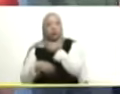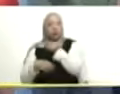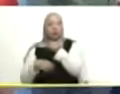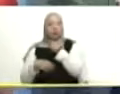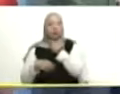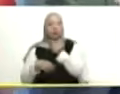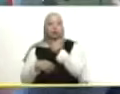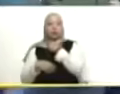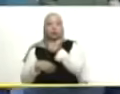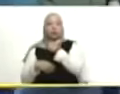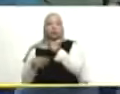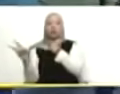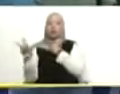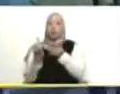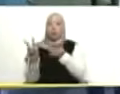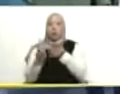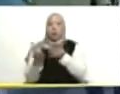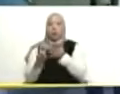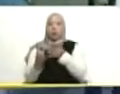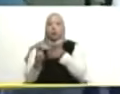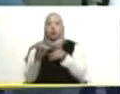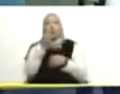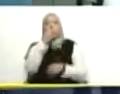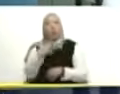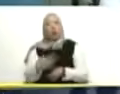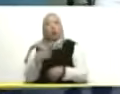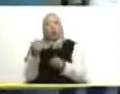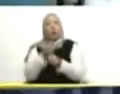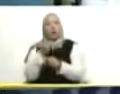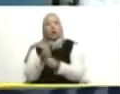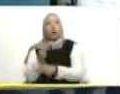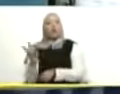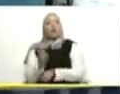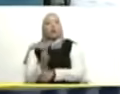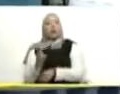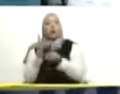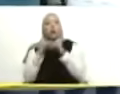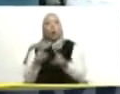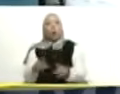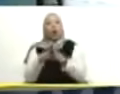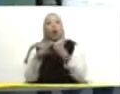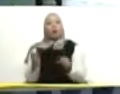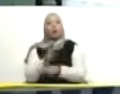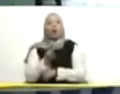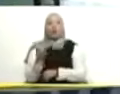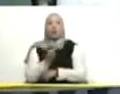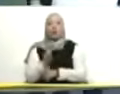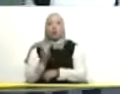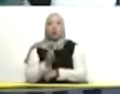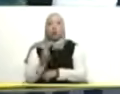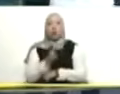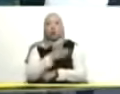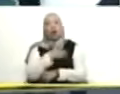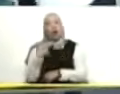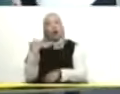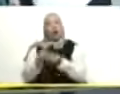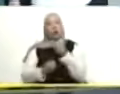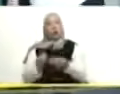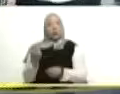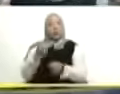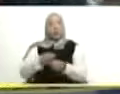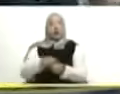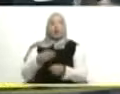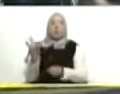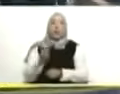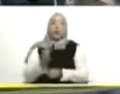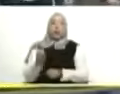mundo? Venezuela. Sigue, pues. Bueno, desde aquí de Venezuela le decimos a todos los países que quieran hacer inversiones en